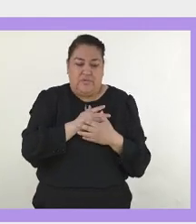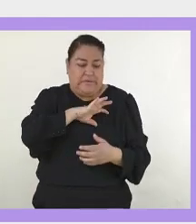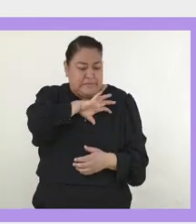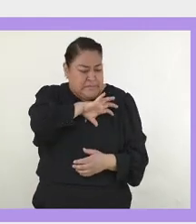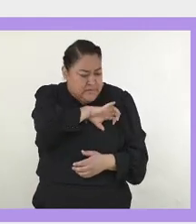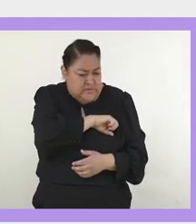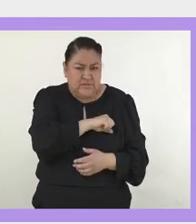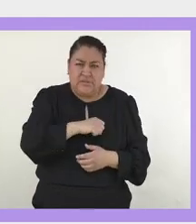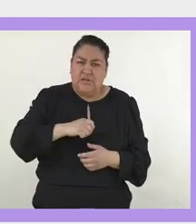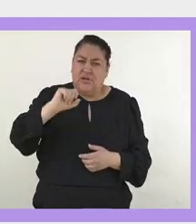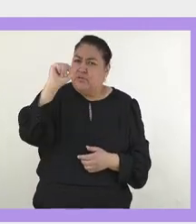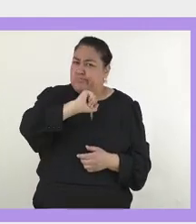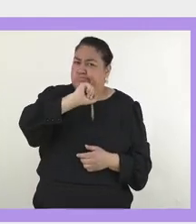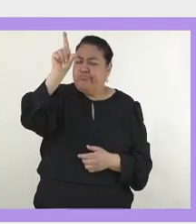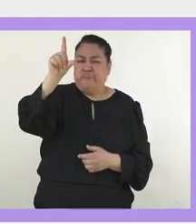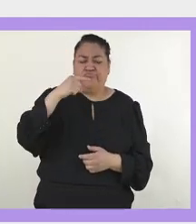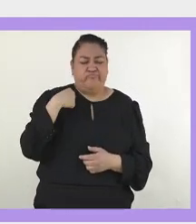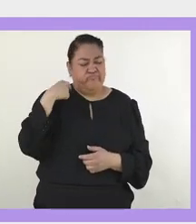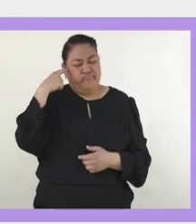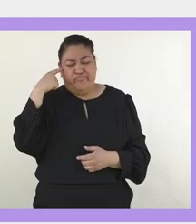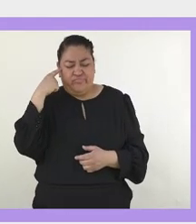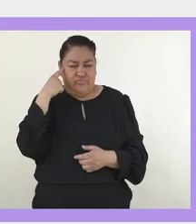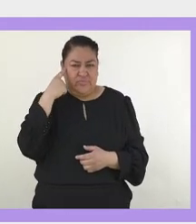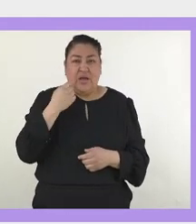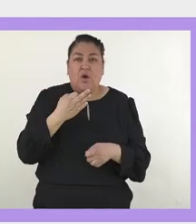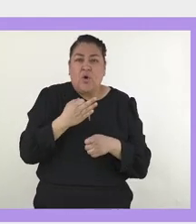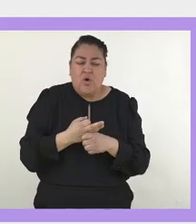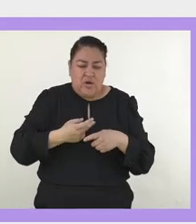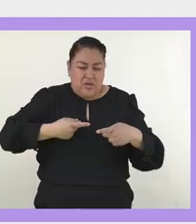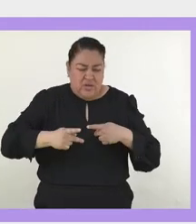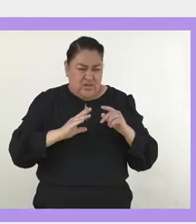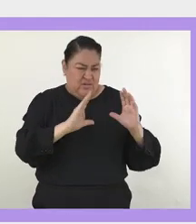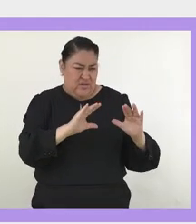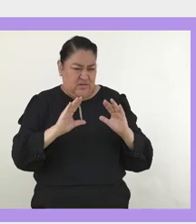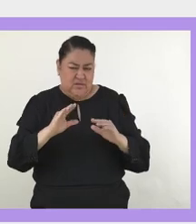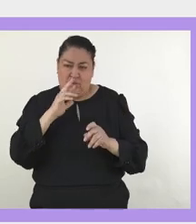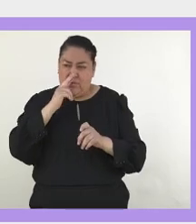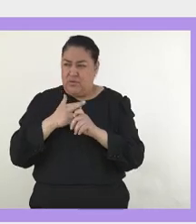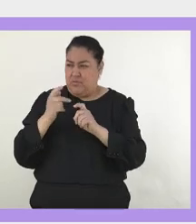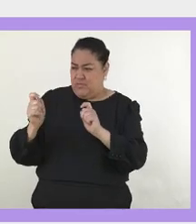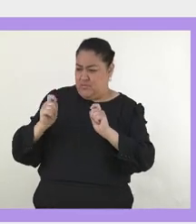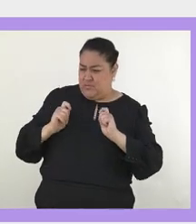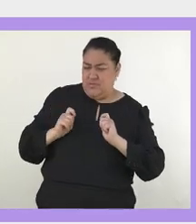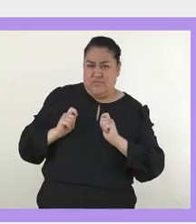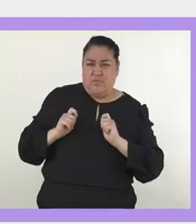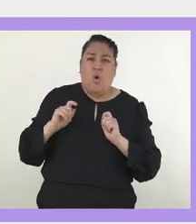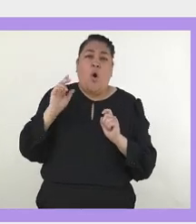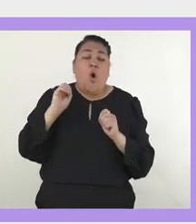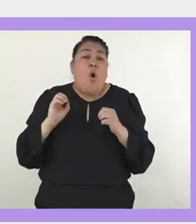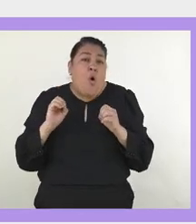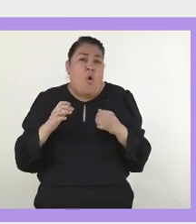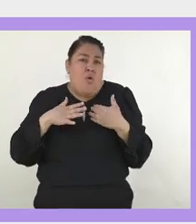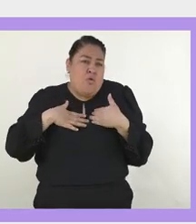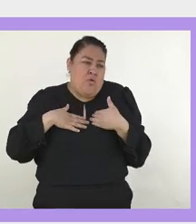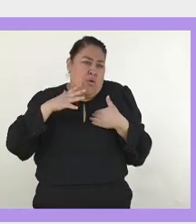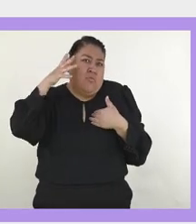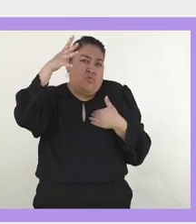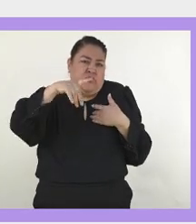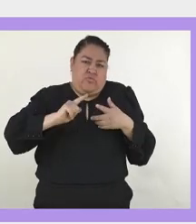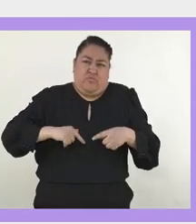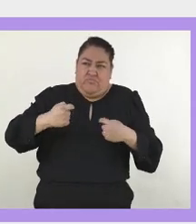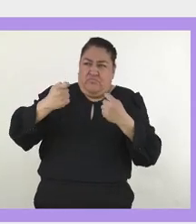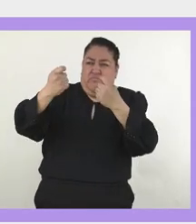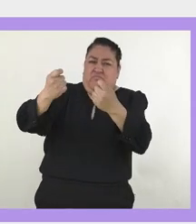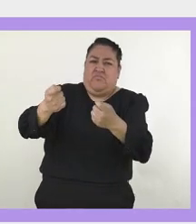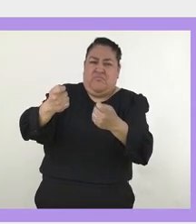estamos tratando de hacer de que esta maquinaria con nosotros si nosotros o a pesar de nosotros el fútbol